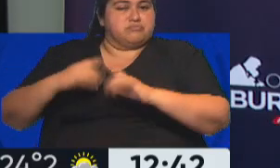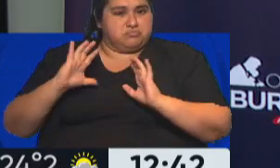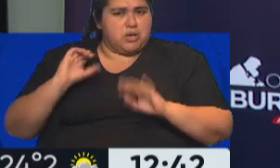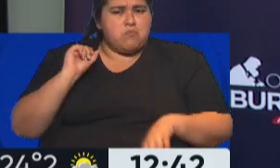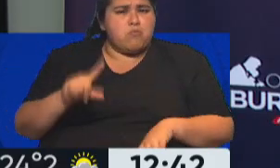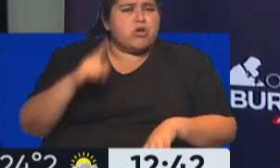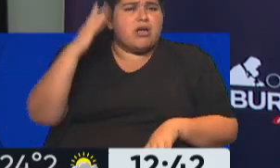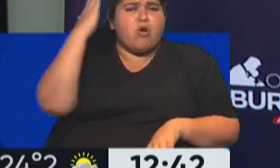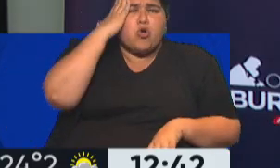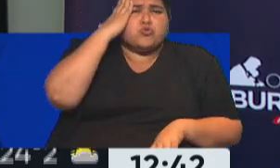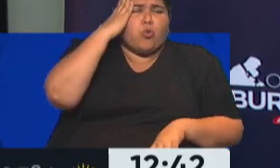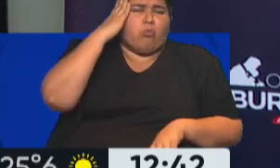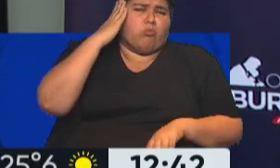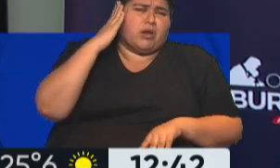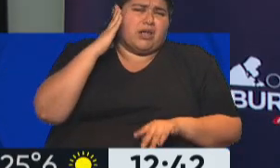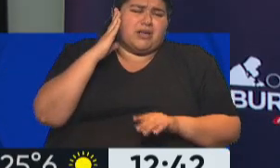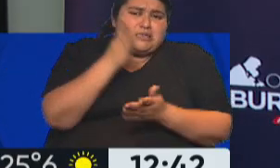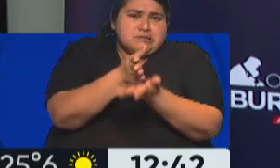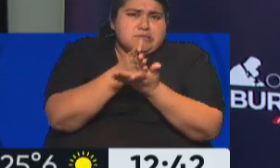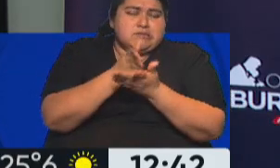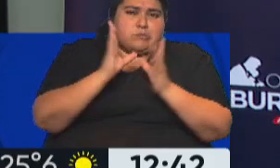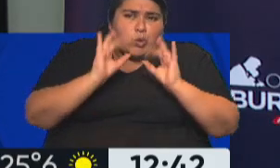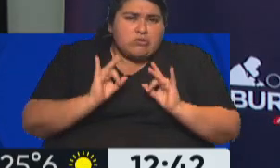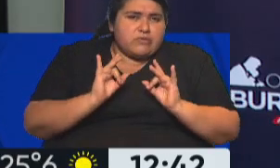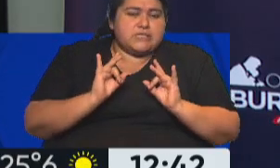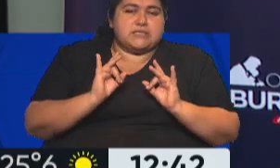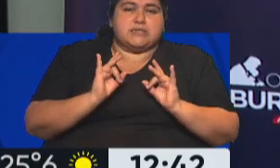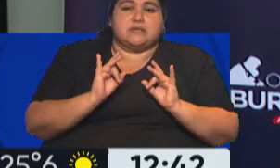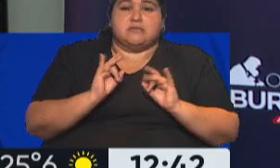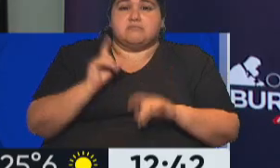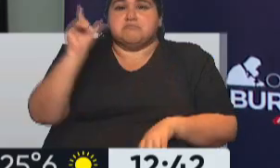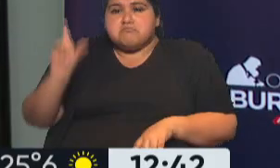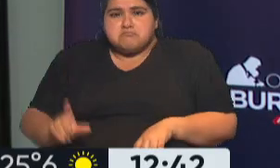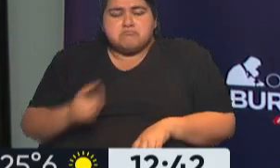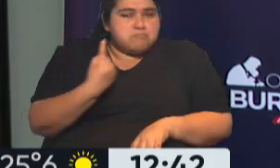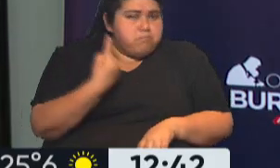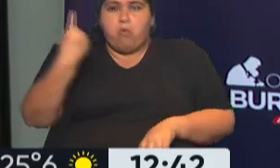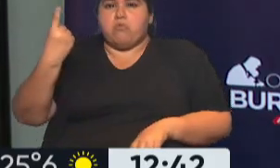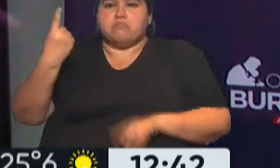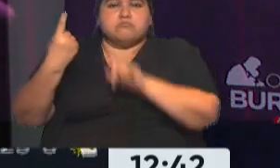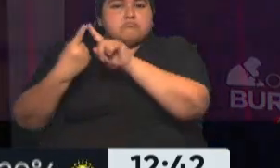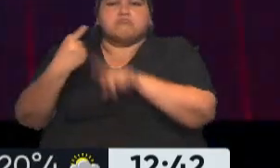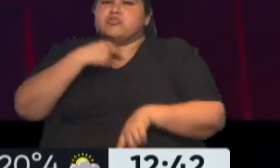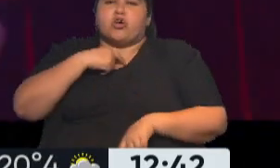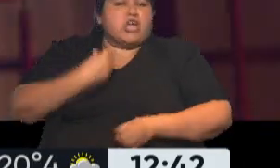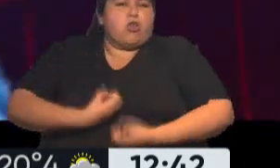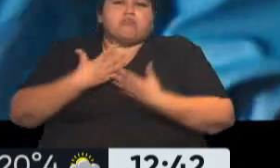fuerte, muy, muy arraigada. Sin embargo, el joven dice, yo voy a hacer esto.